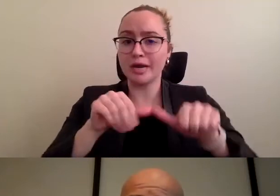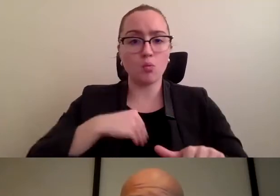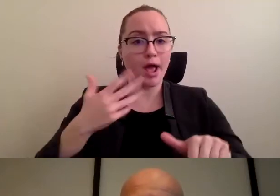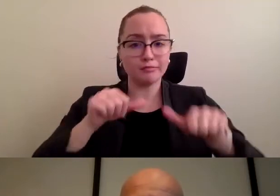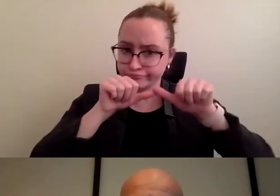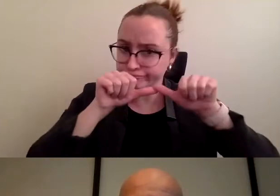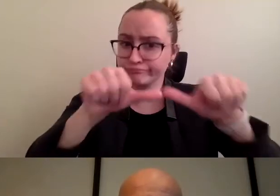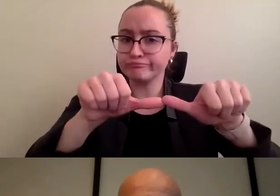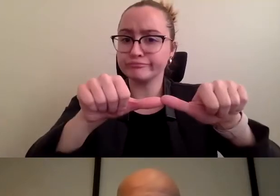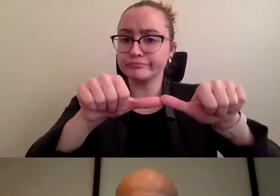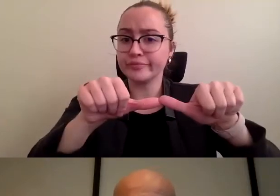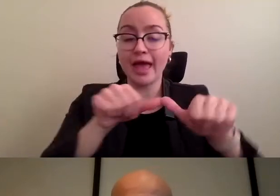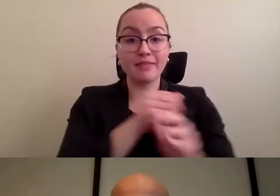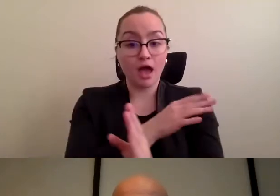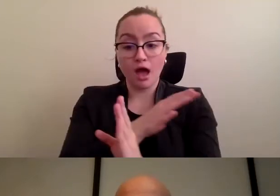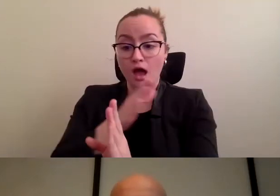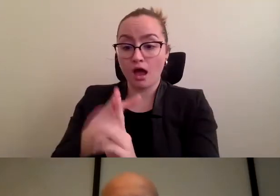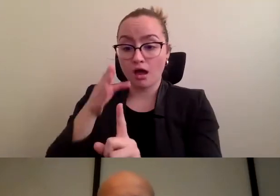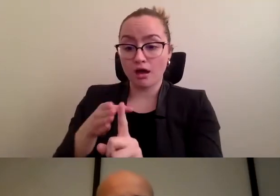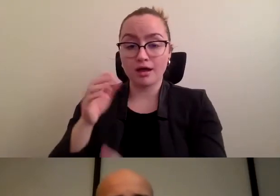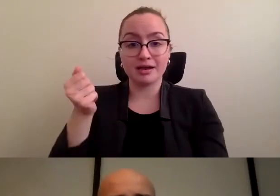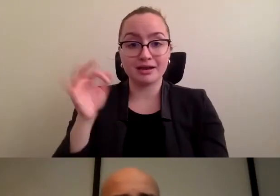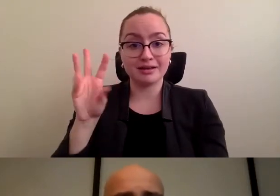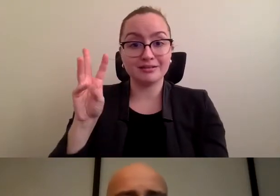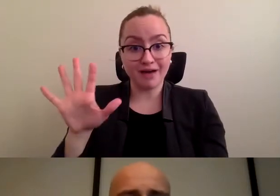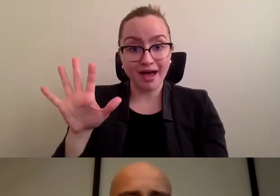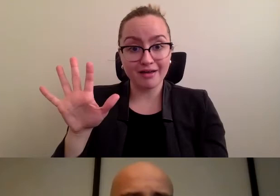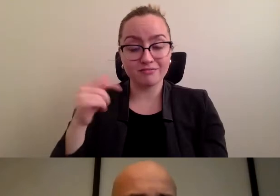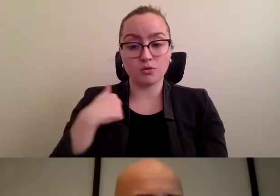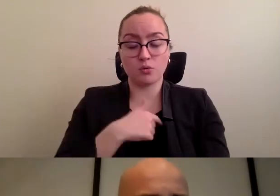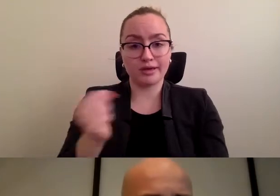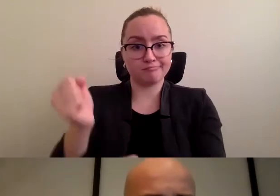de distintos orígenes y etnicidades había terminado. Y en